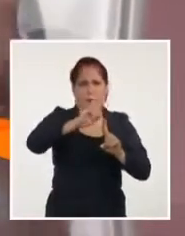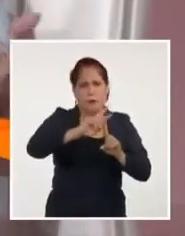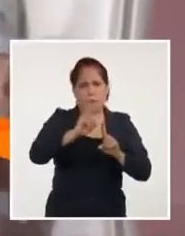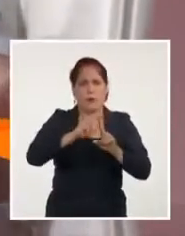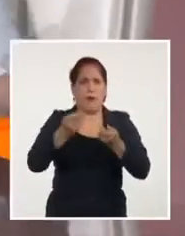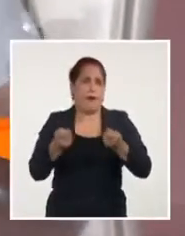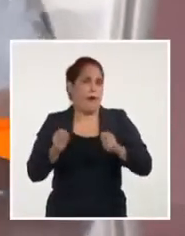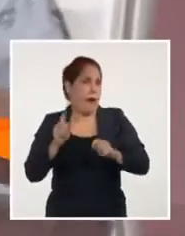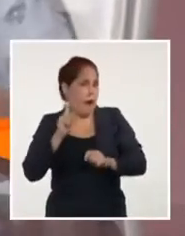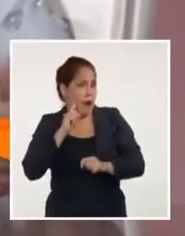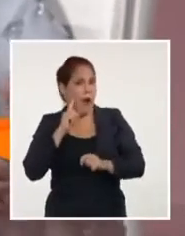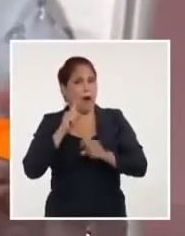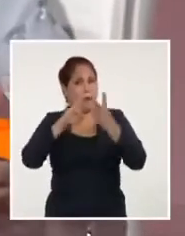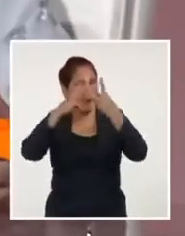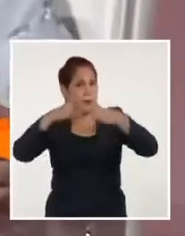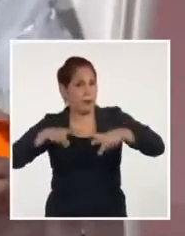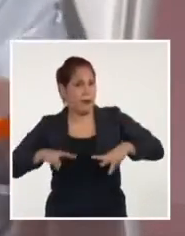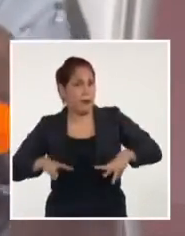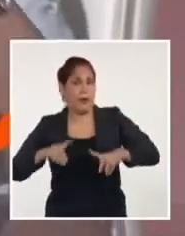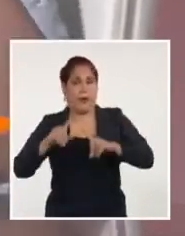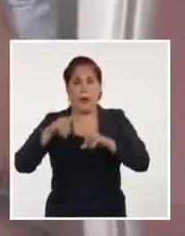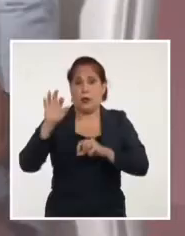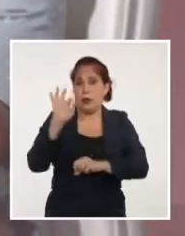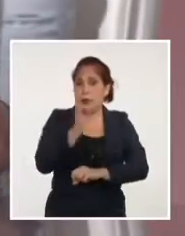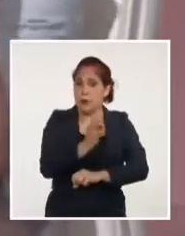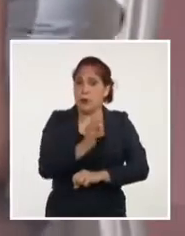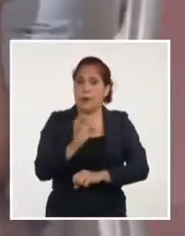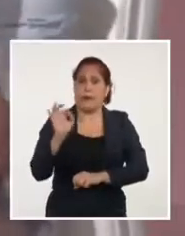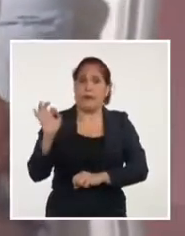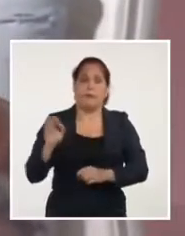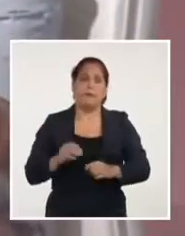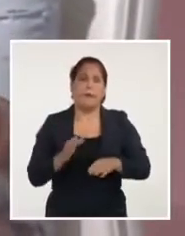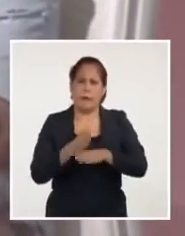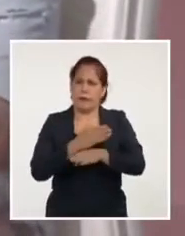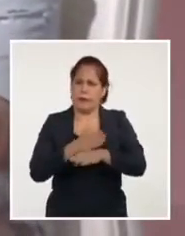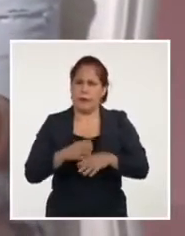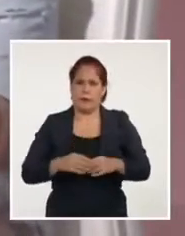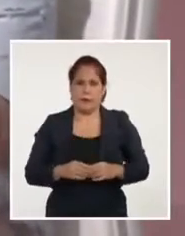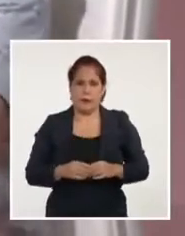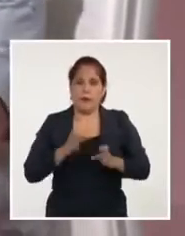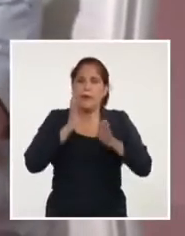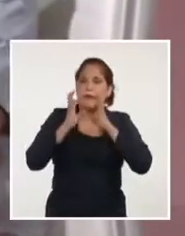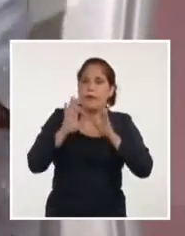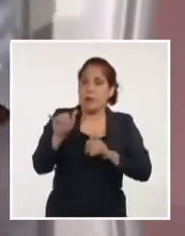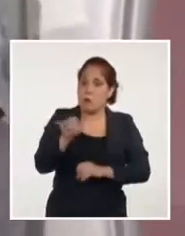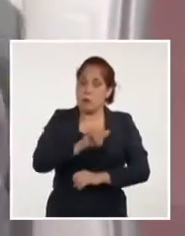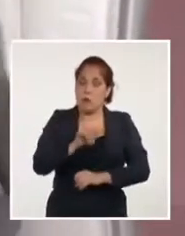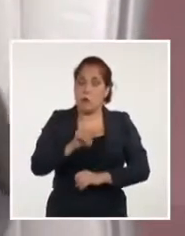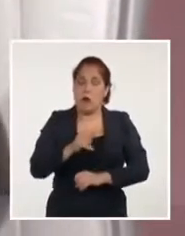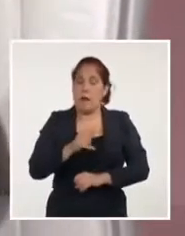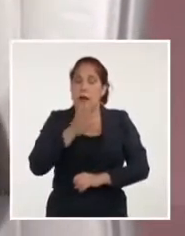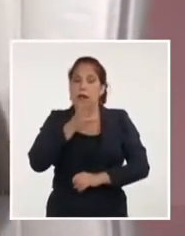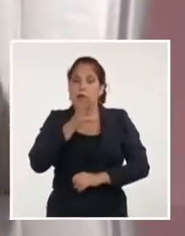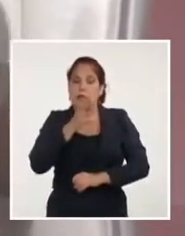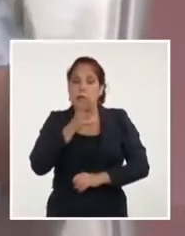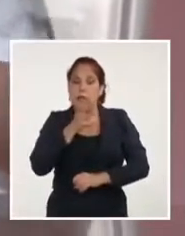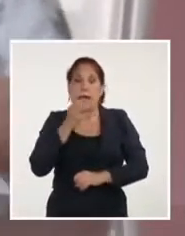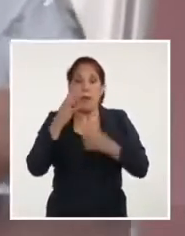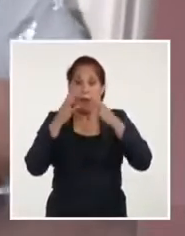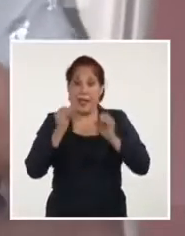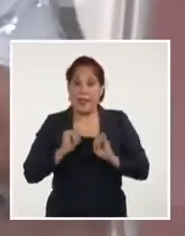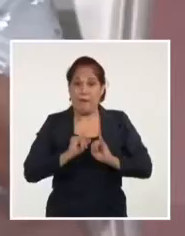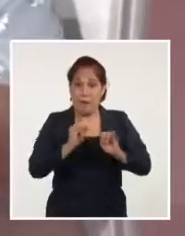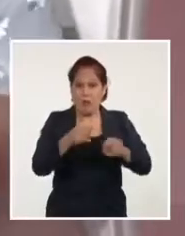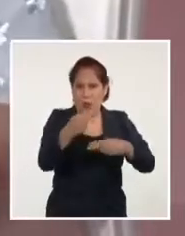sea mucho mayor, más amplificado, pero no, aunque nos hacen creer, y eso es importante,